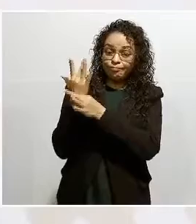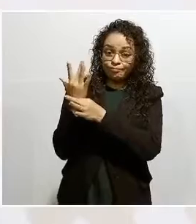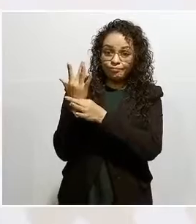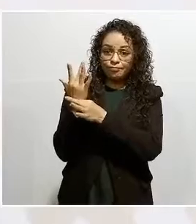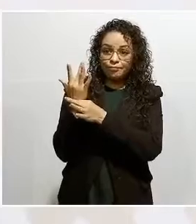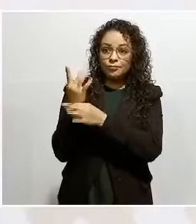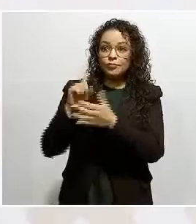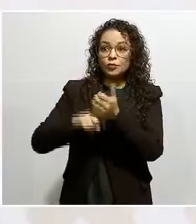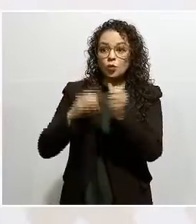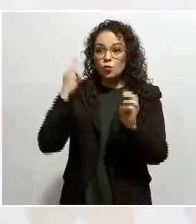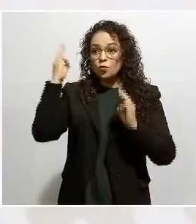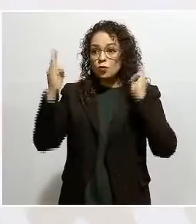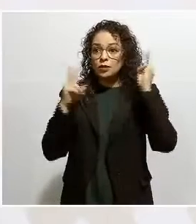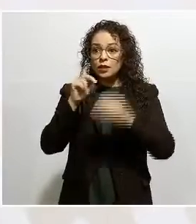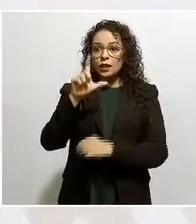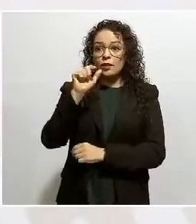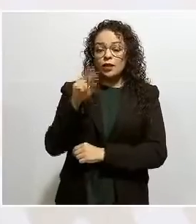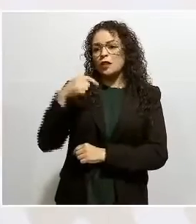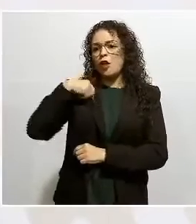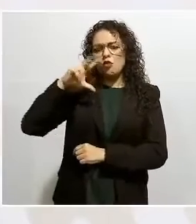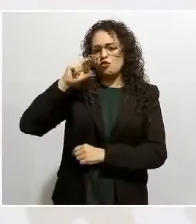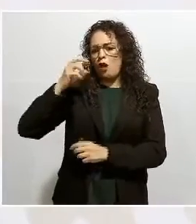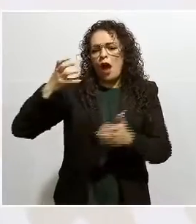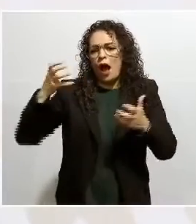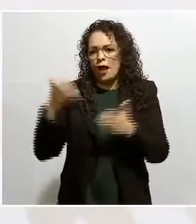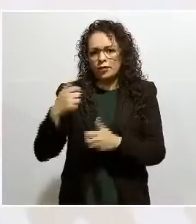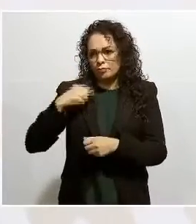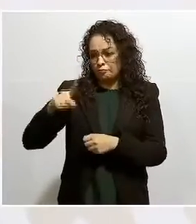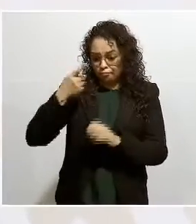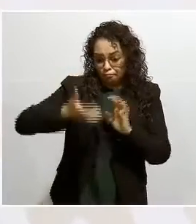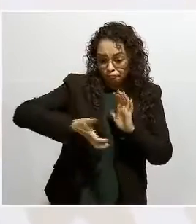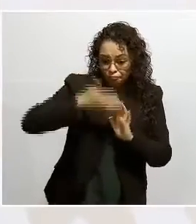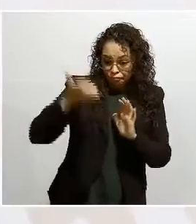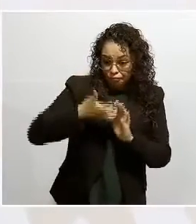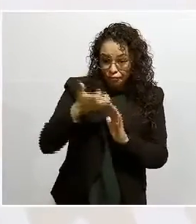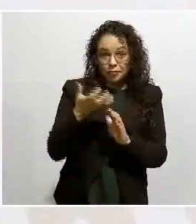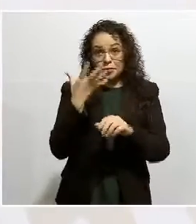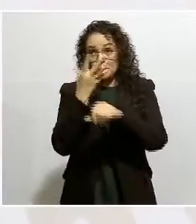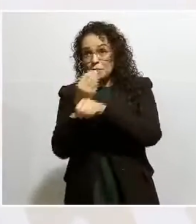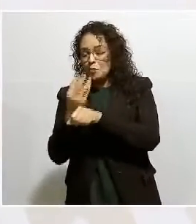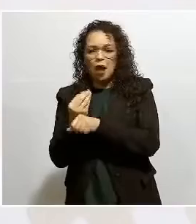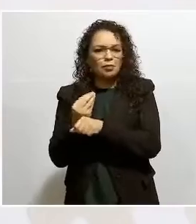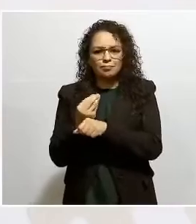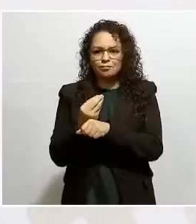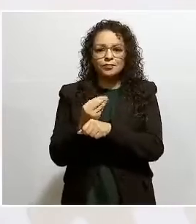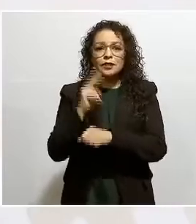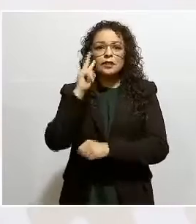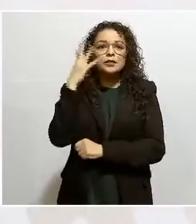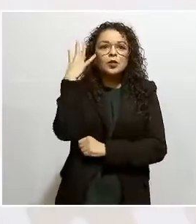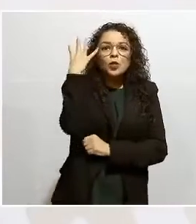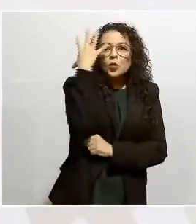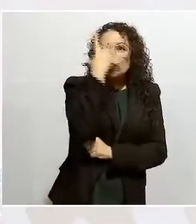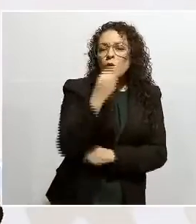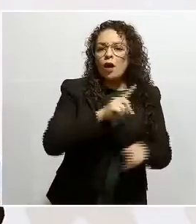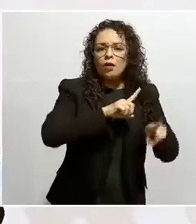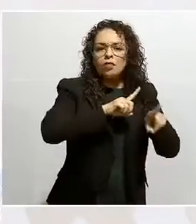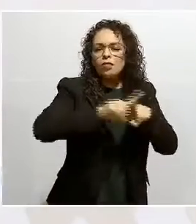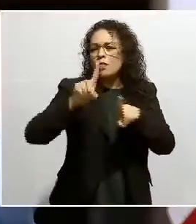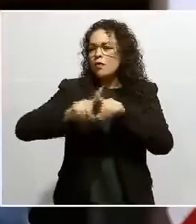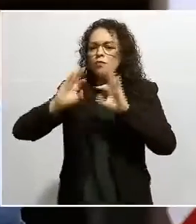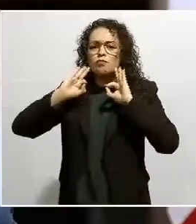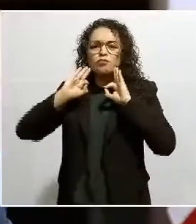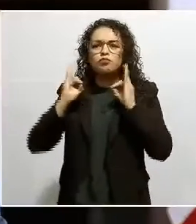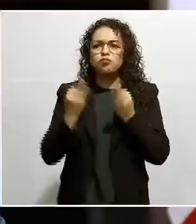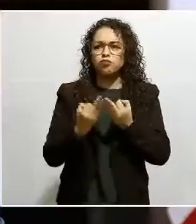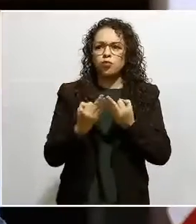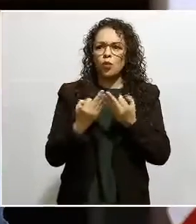Venta, yo no soy ni arqueólogo ni museógrafo, sino apenas un aficionado a la belleza en todas sus manifestaciones. La